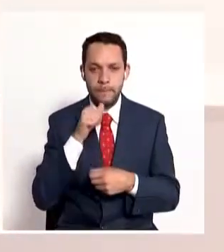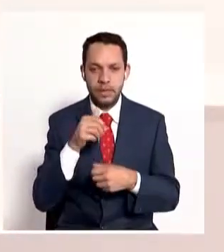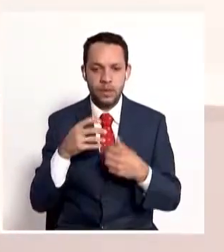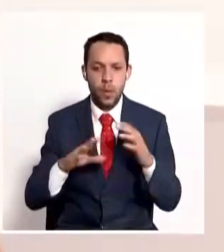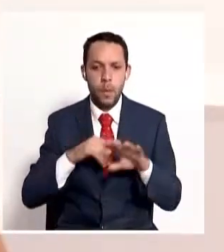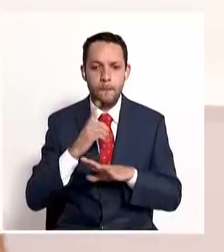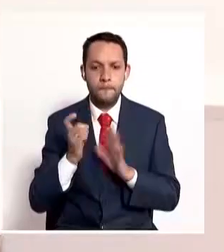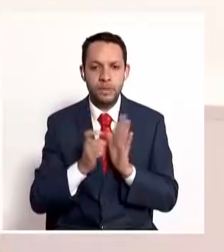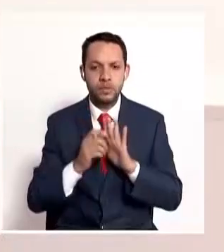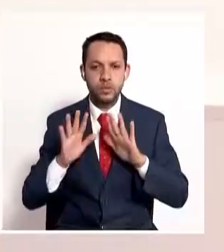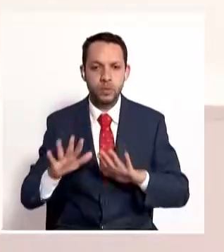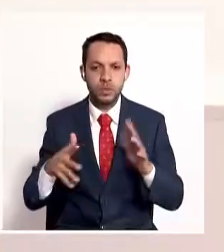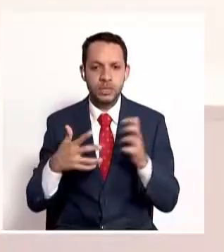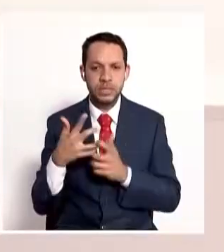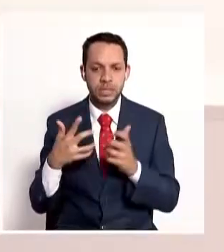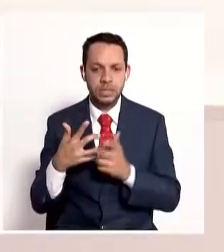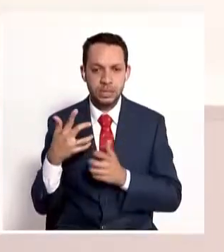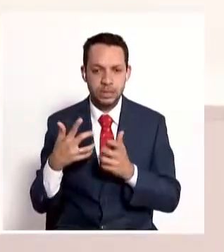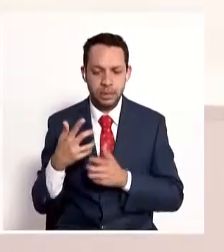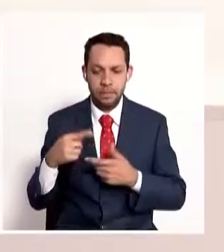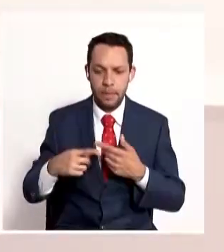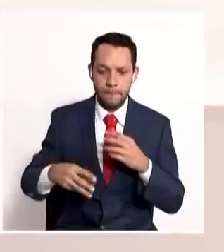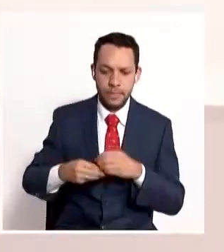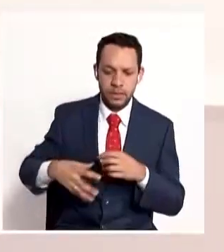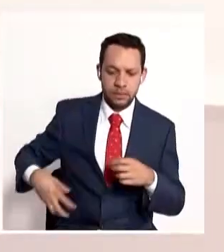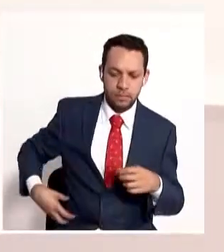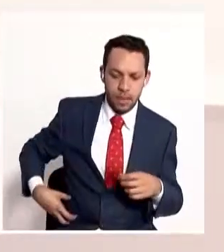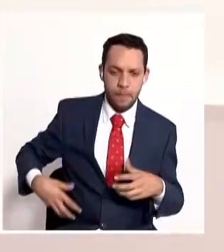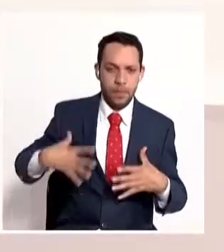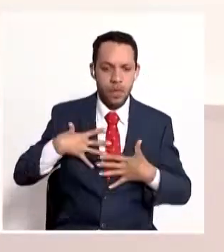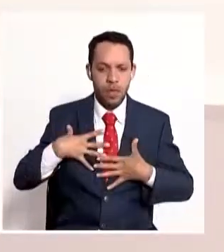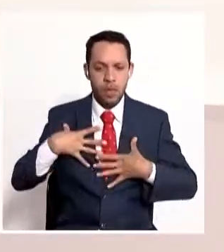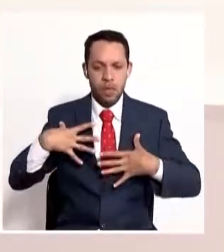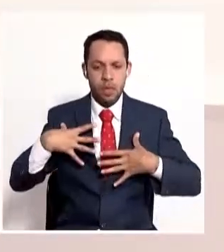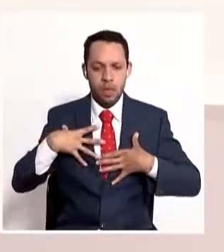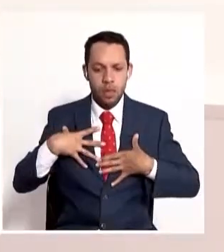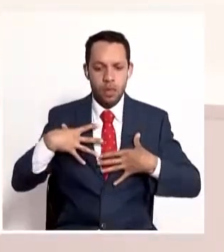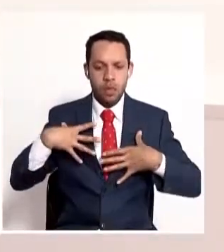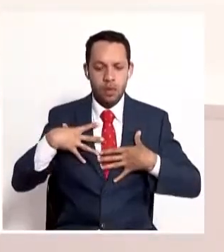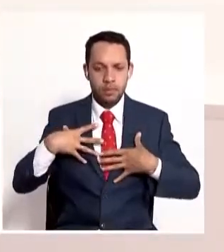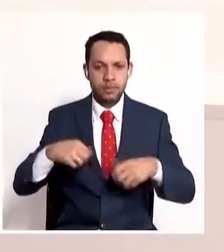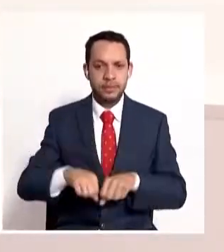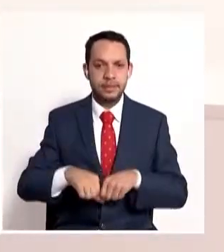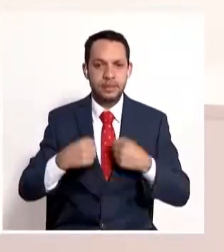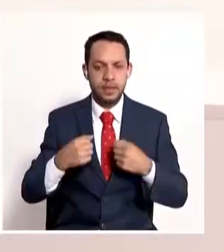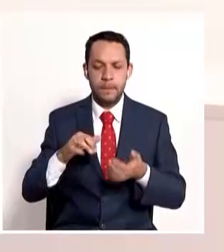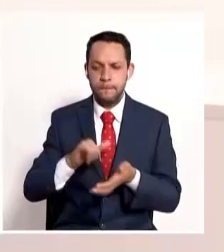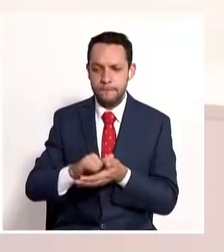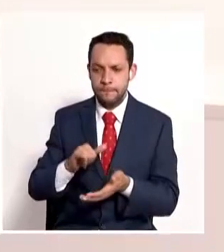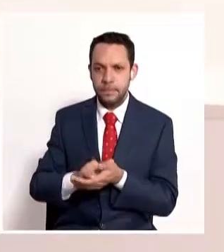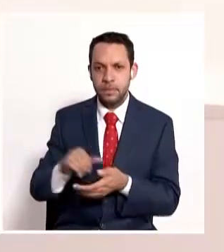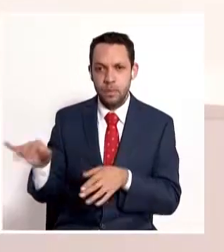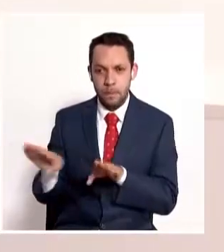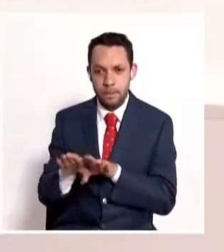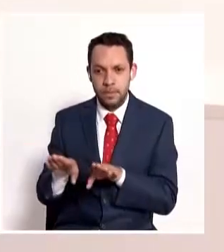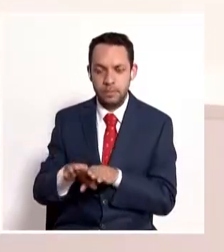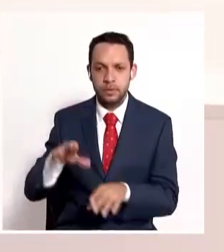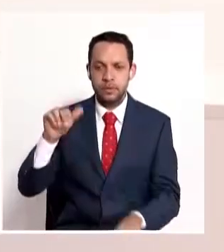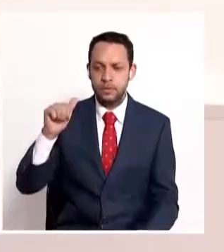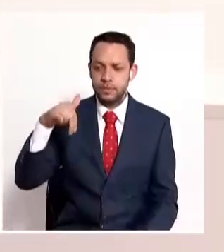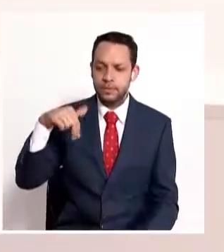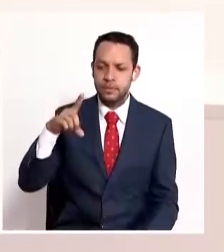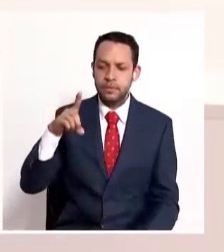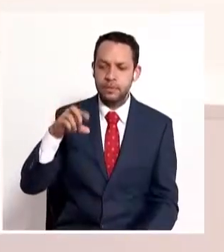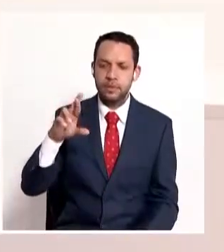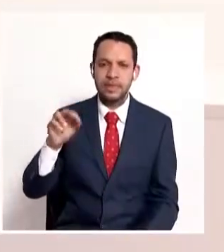riñones sus pulmones se están comprometiendo y por eso como acaba de decir el doctor han de felipe rosas para